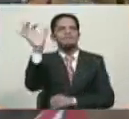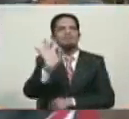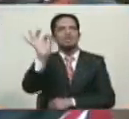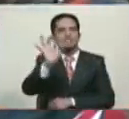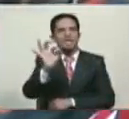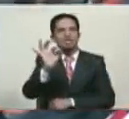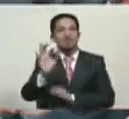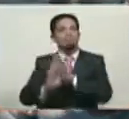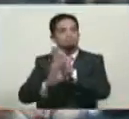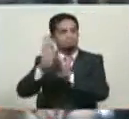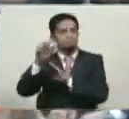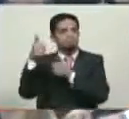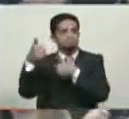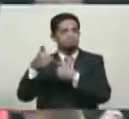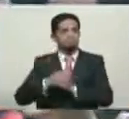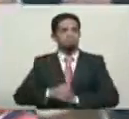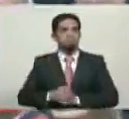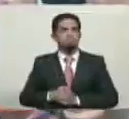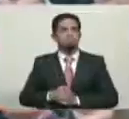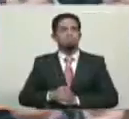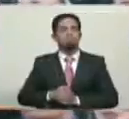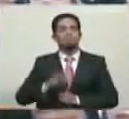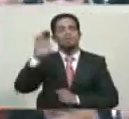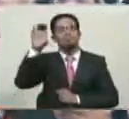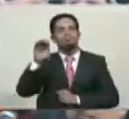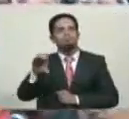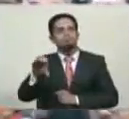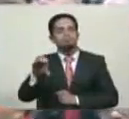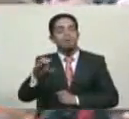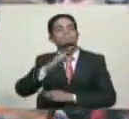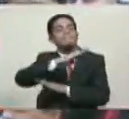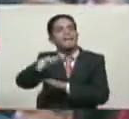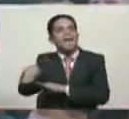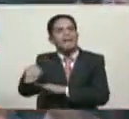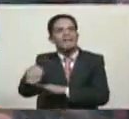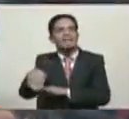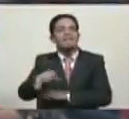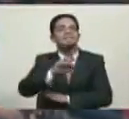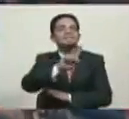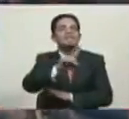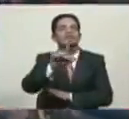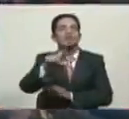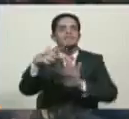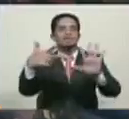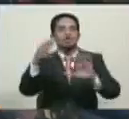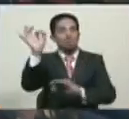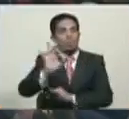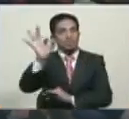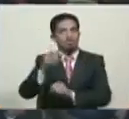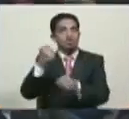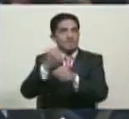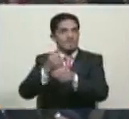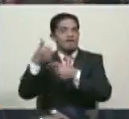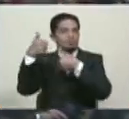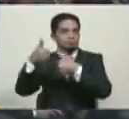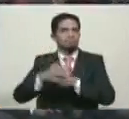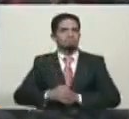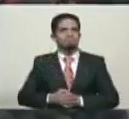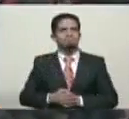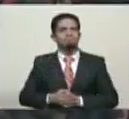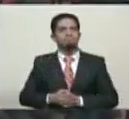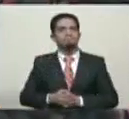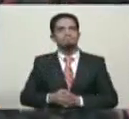163% de efectividad jurisdiccional. La Sala de Casación Penal, 118% de efectividad jurisdiccional.